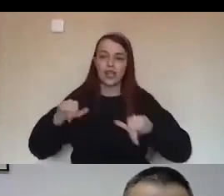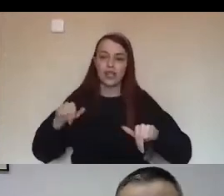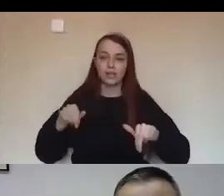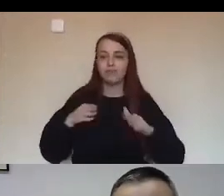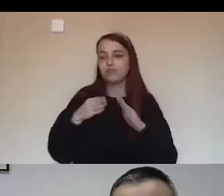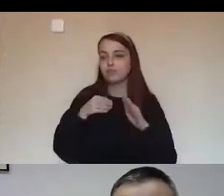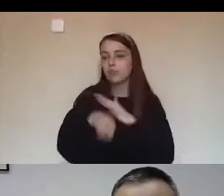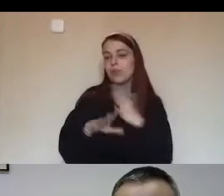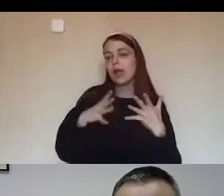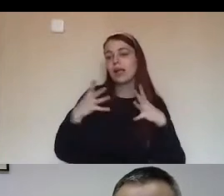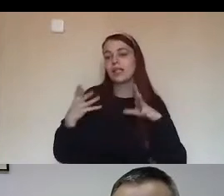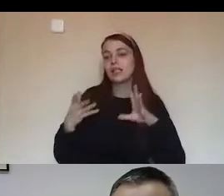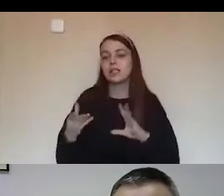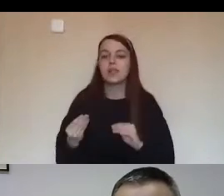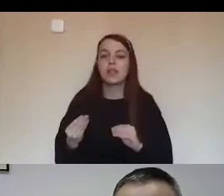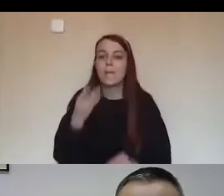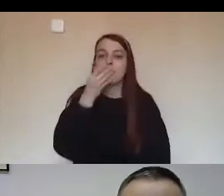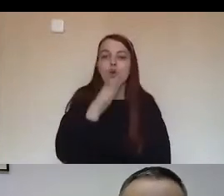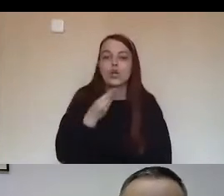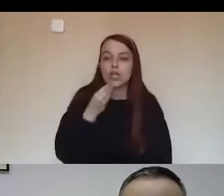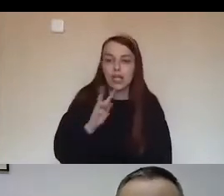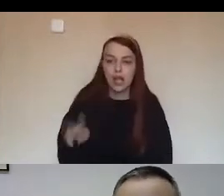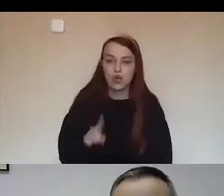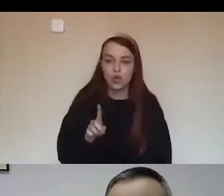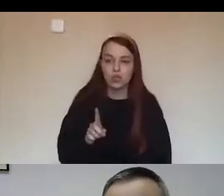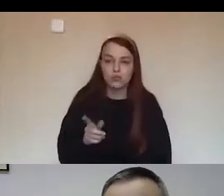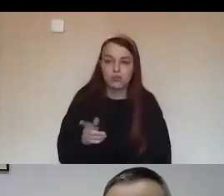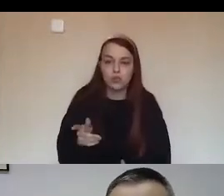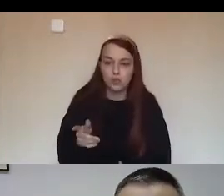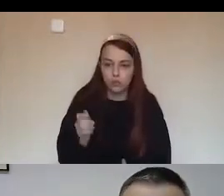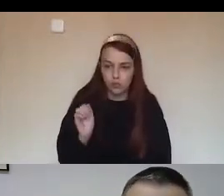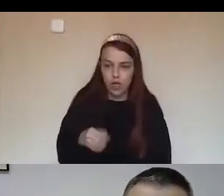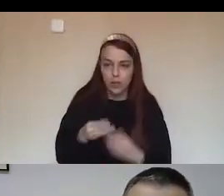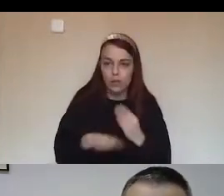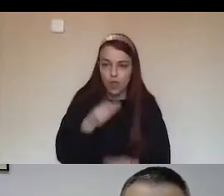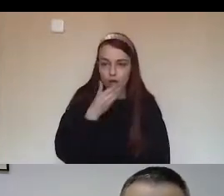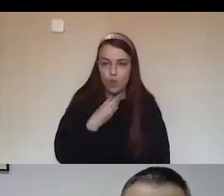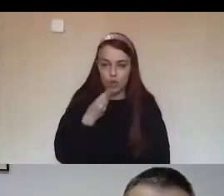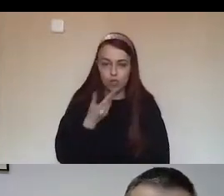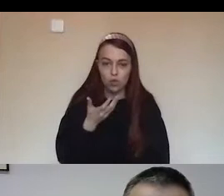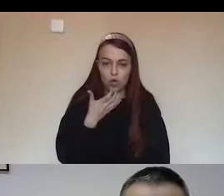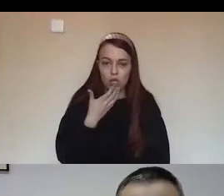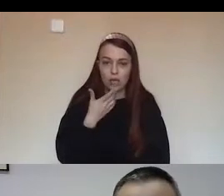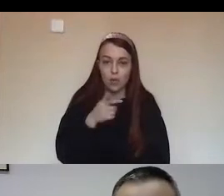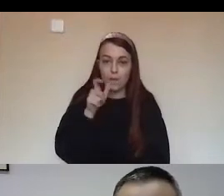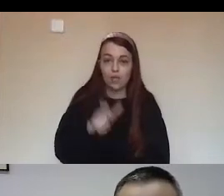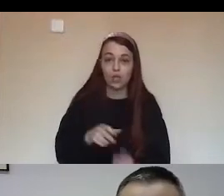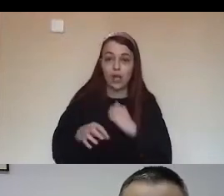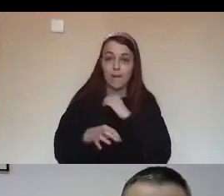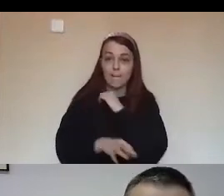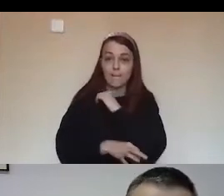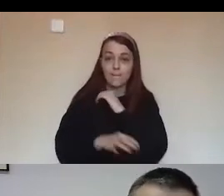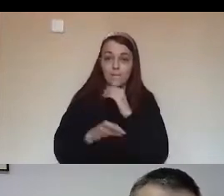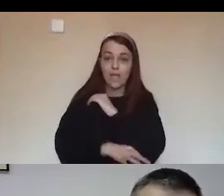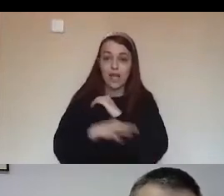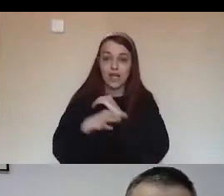es estética. Pues, bueno, vamos a crear una nueva estética accesible. En este caso, el arquitecto que diseñó el museo pues no